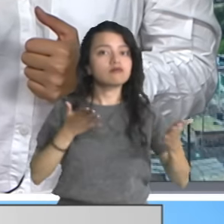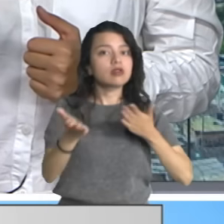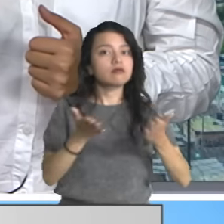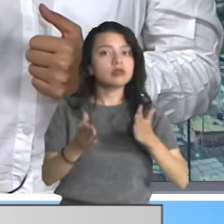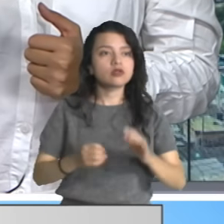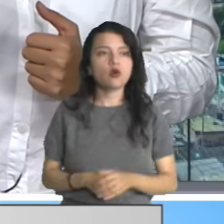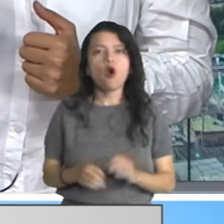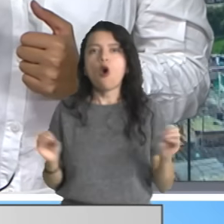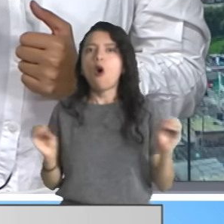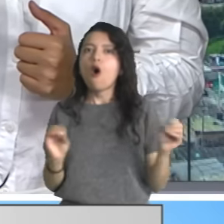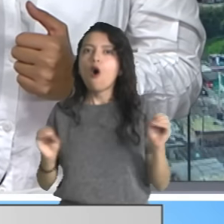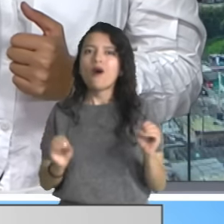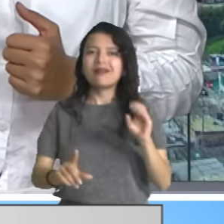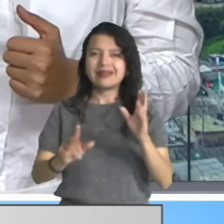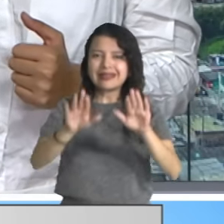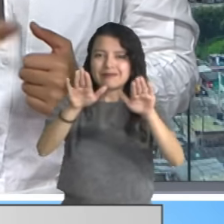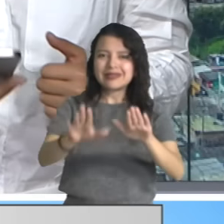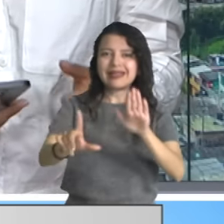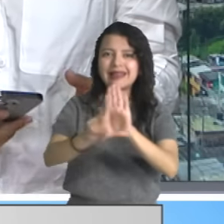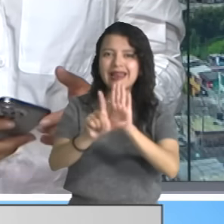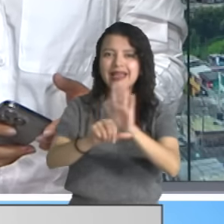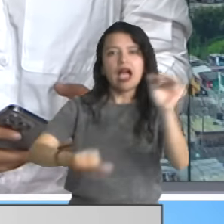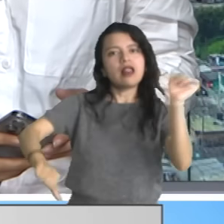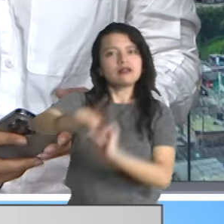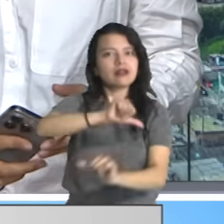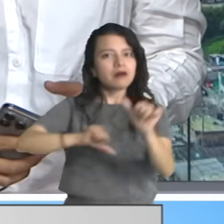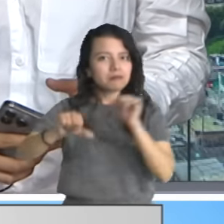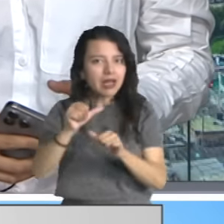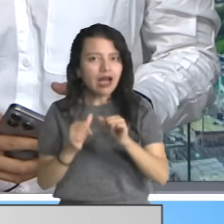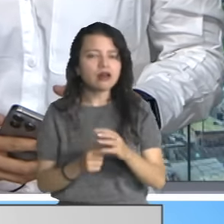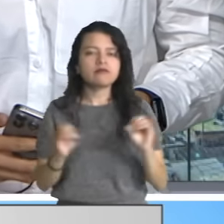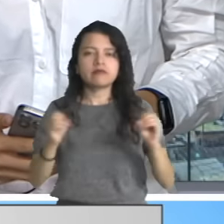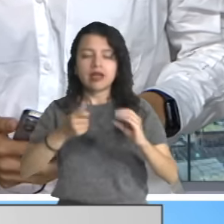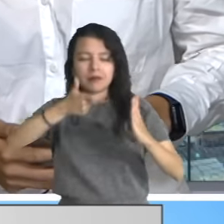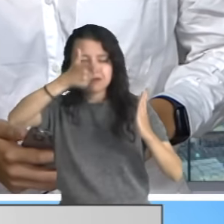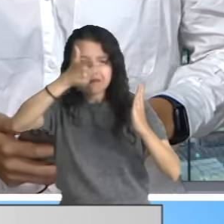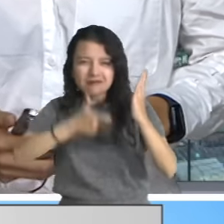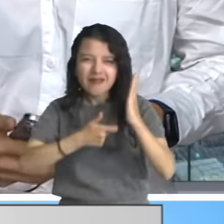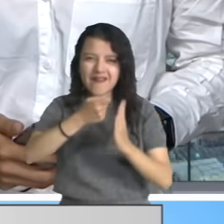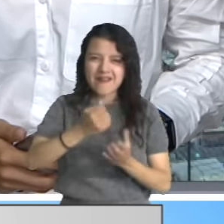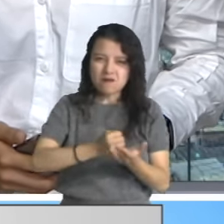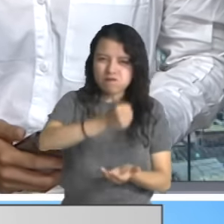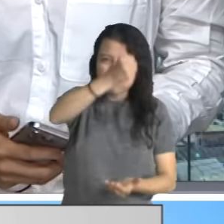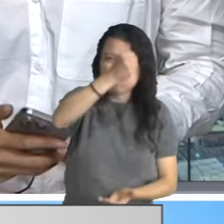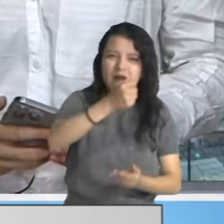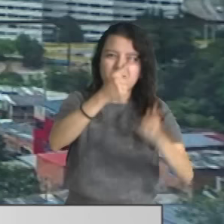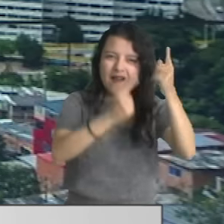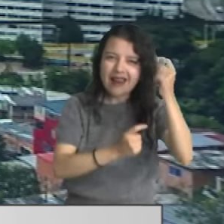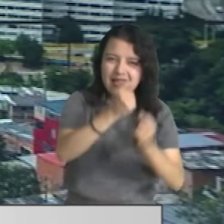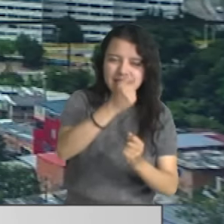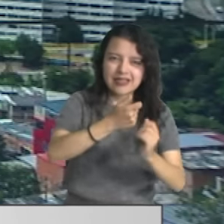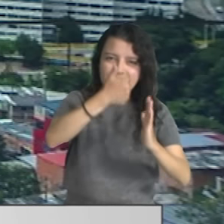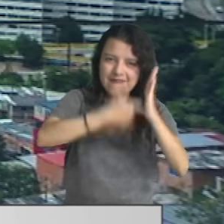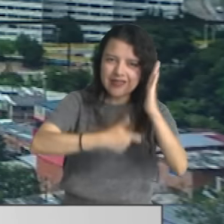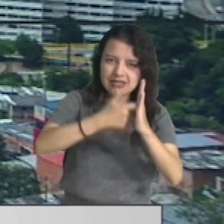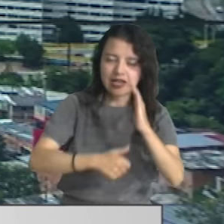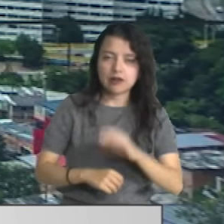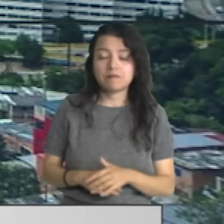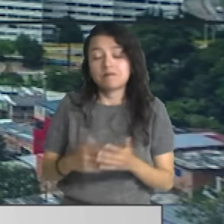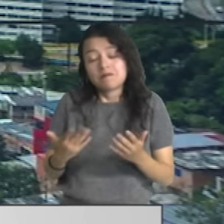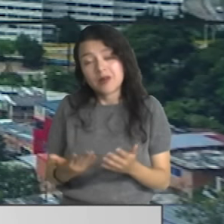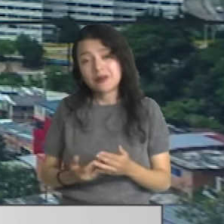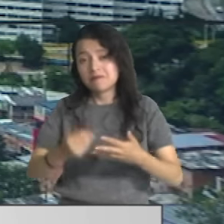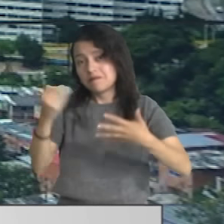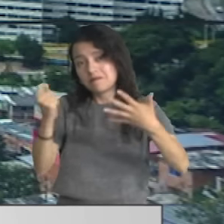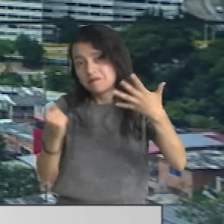remover a los representantes legales y se haría revisiones fiscales sobre este proceso. En otras noticias, se agudiza la